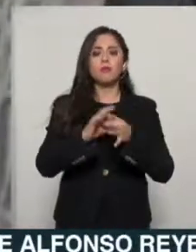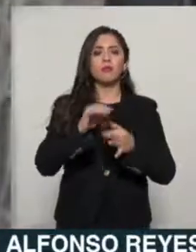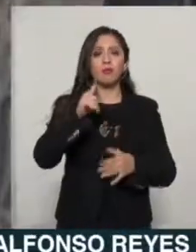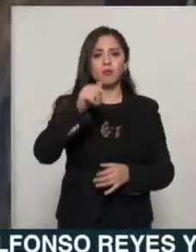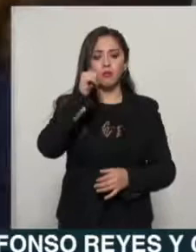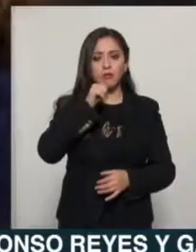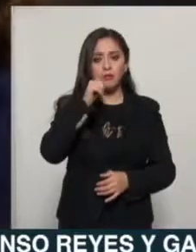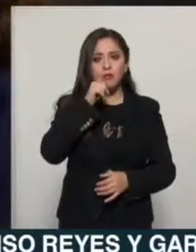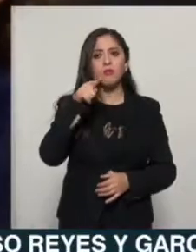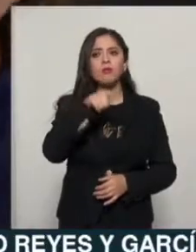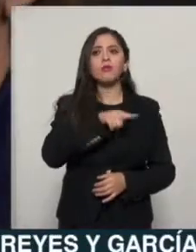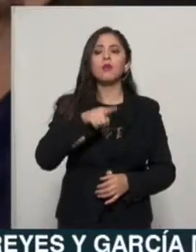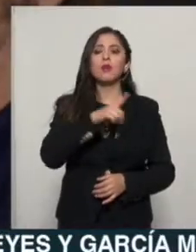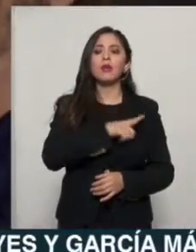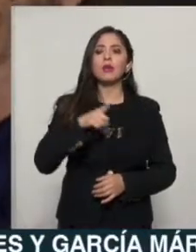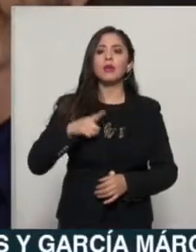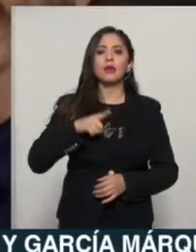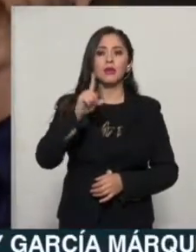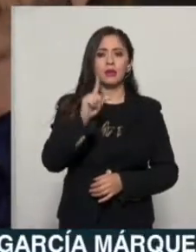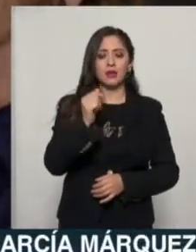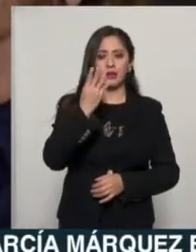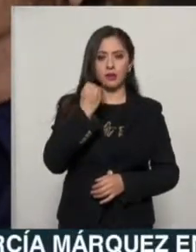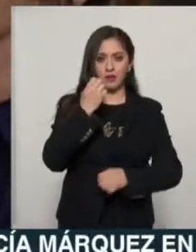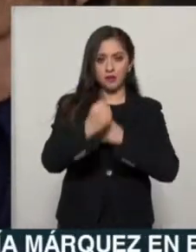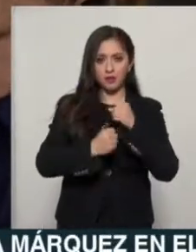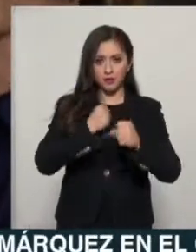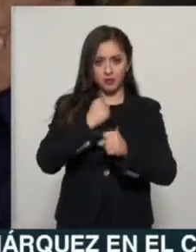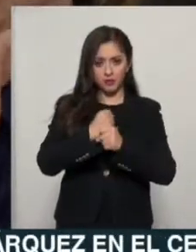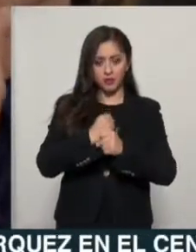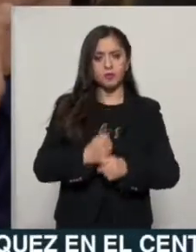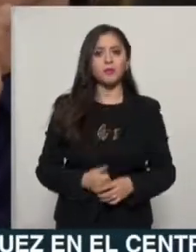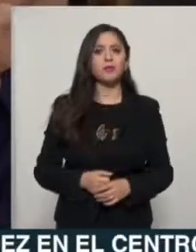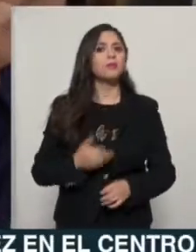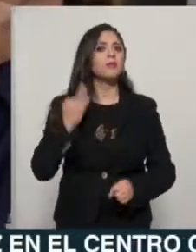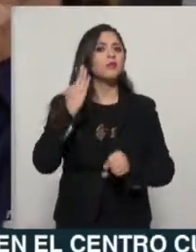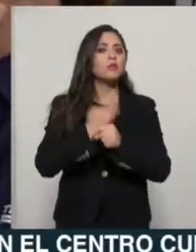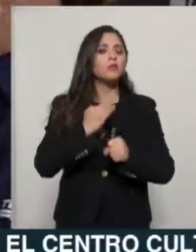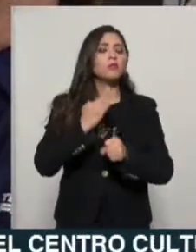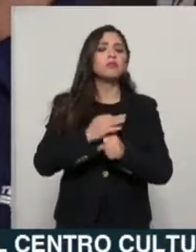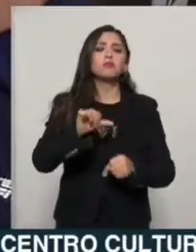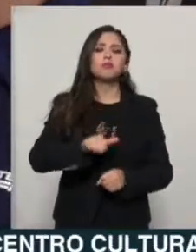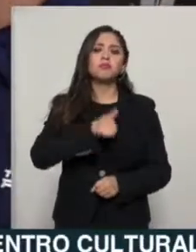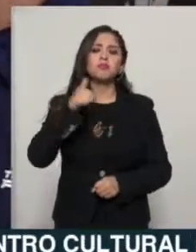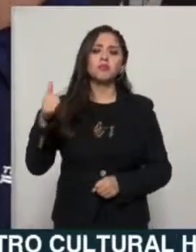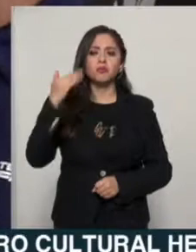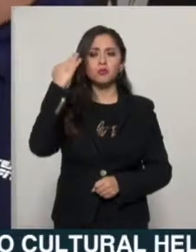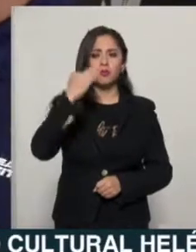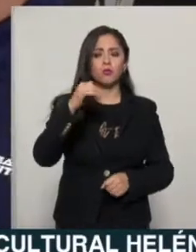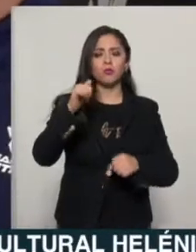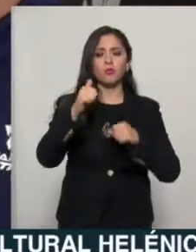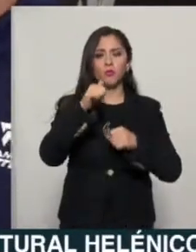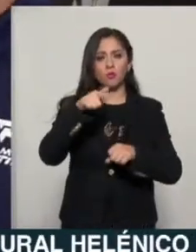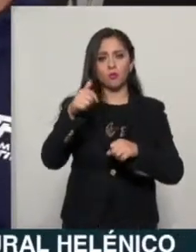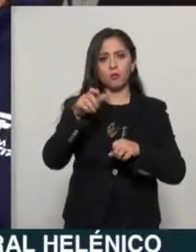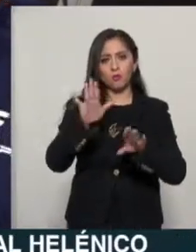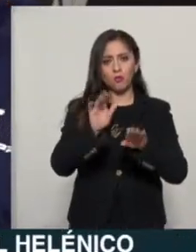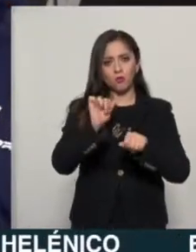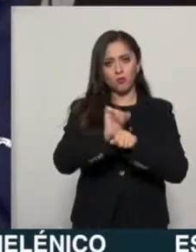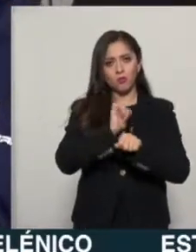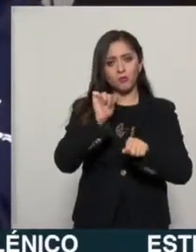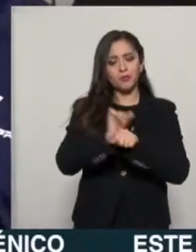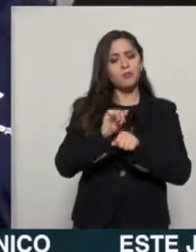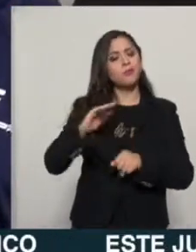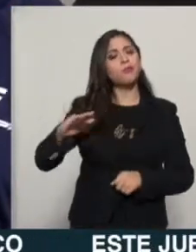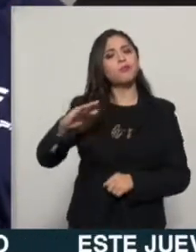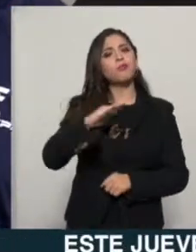bendiga. Sí, por esos 79 años y ahora en esta que será la otra edición más acá en el Autódromo de los Hermanos Rodríguez, la